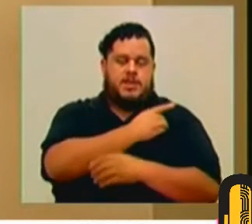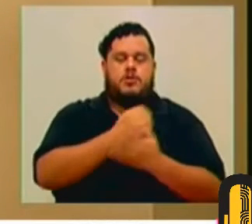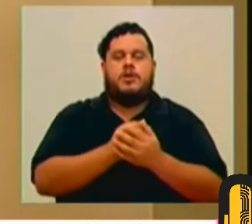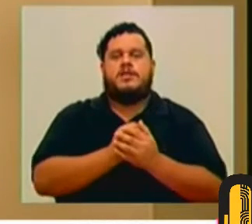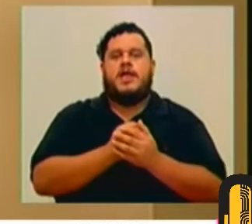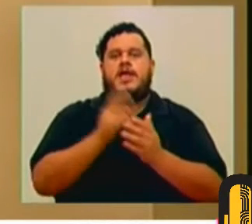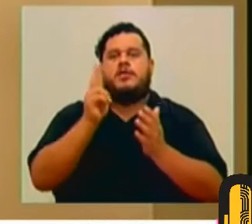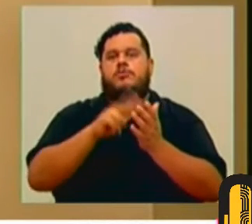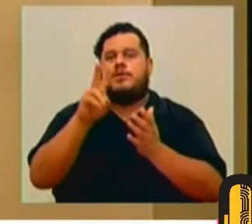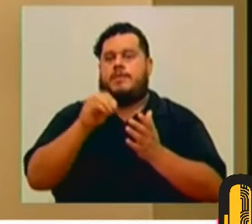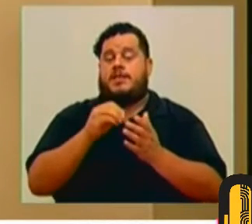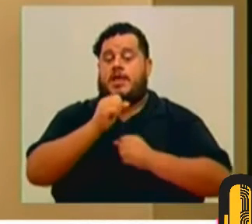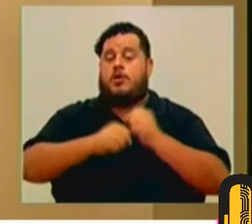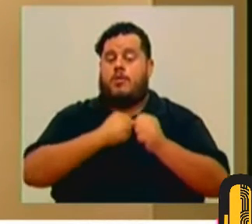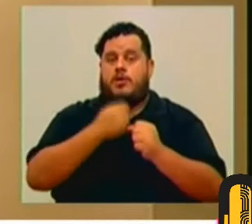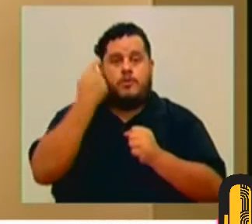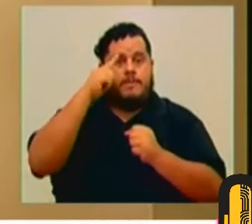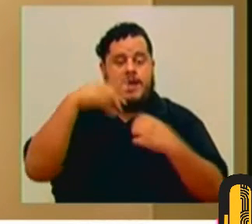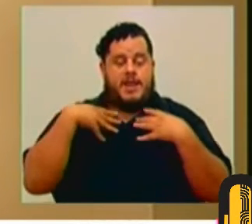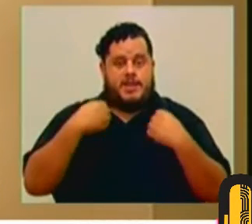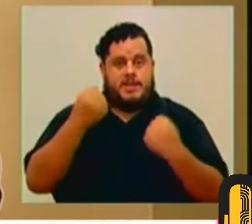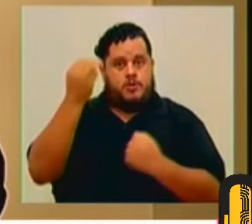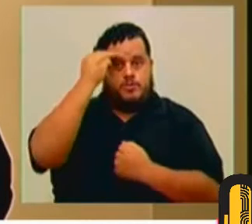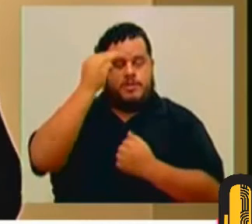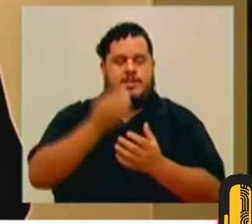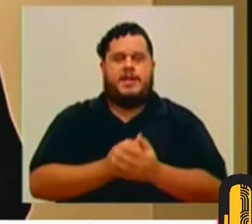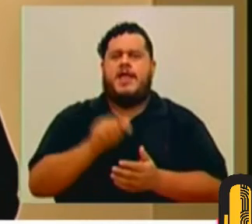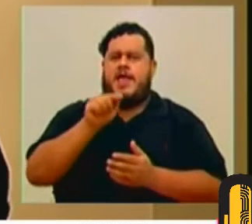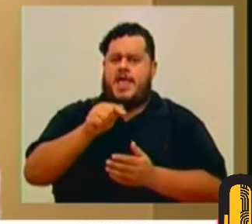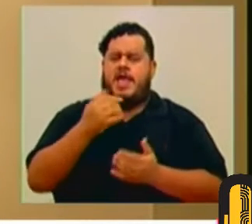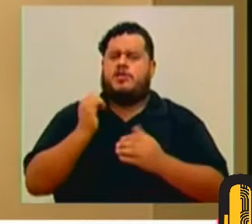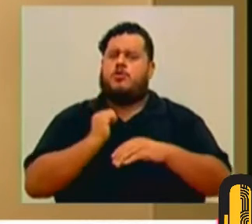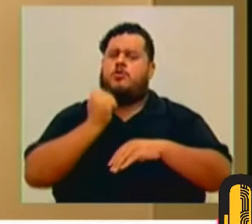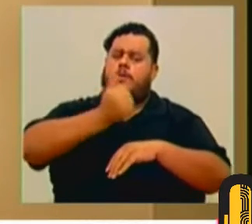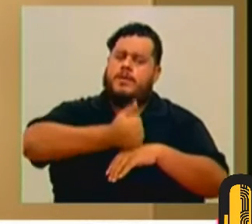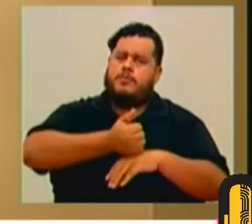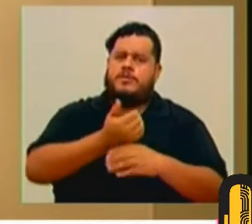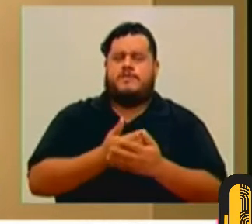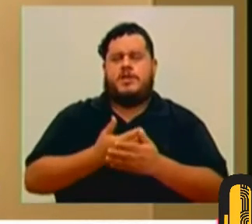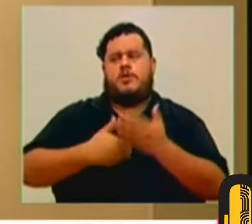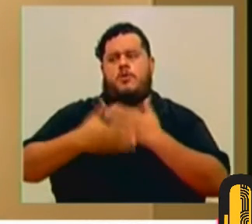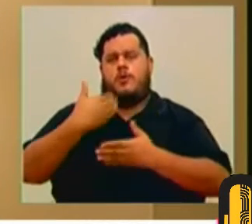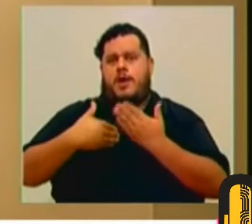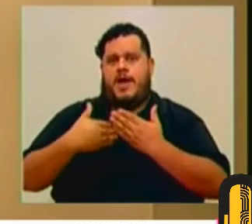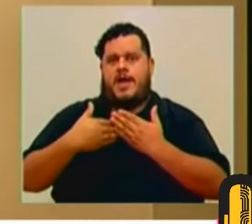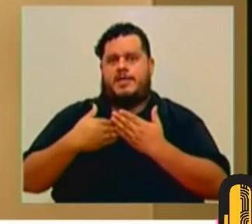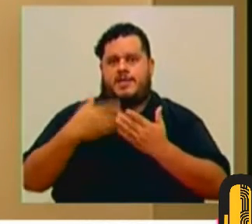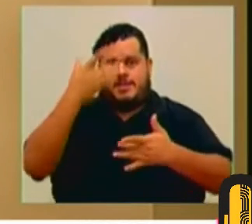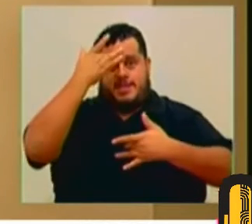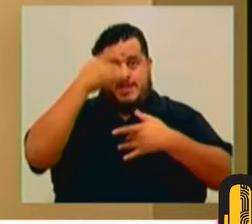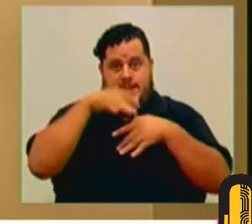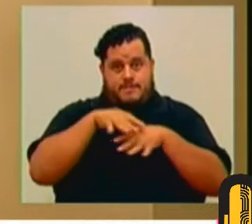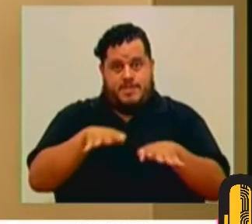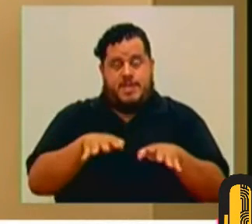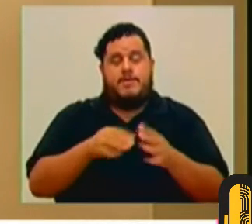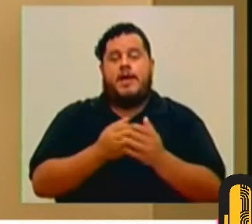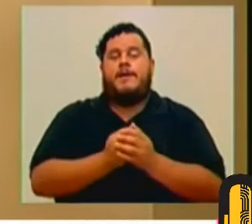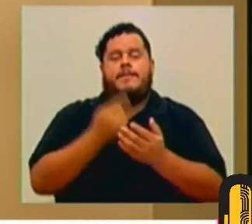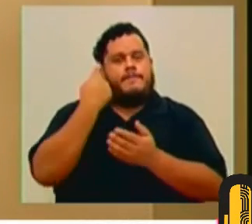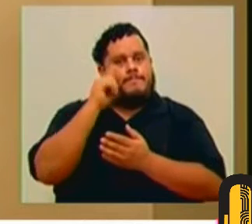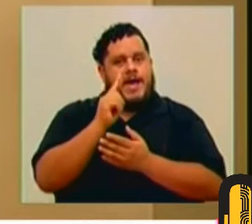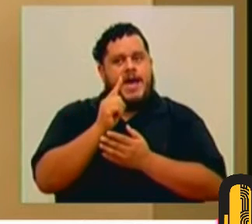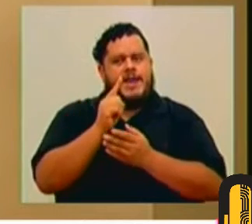la salud mental. Eso lo habíamos definido en el tiempo antes de la pandemia, con el propósito